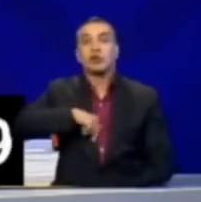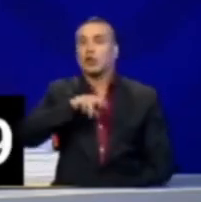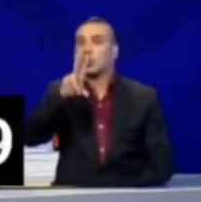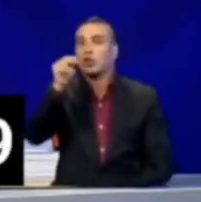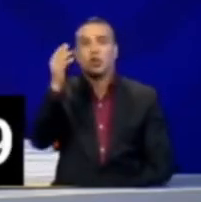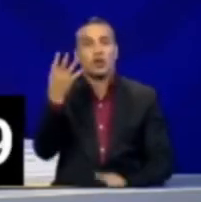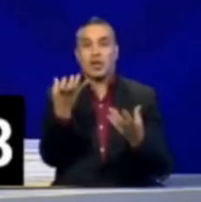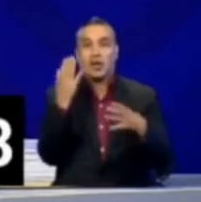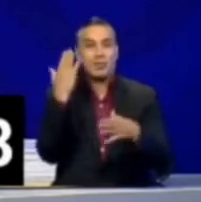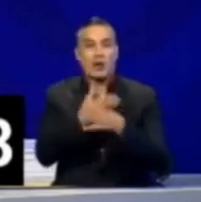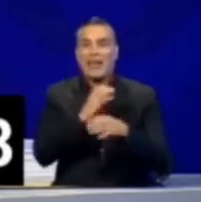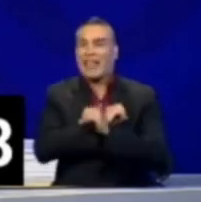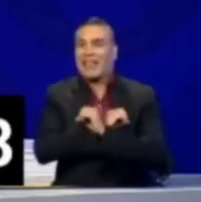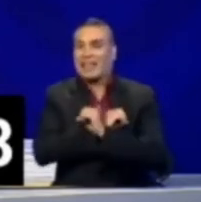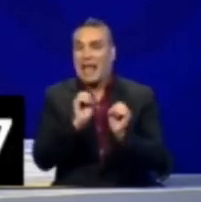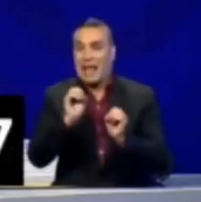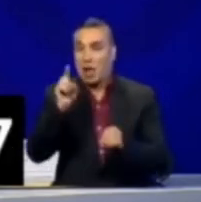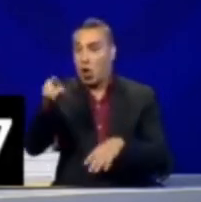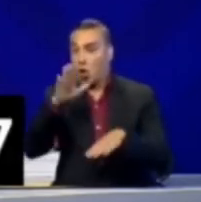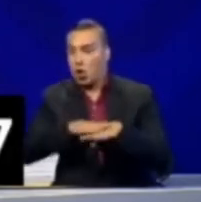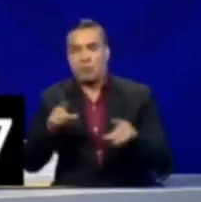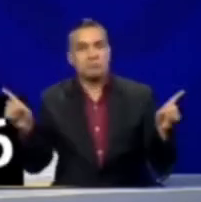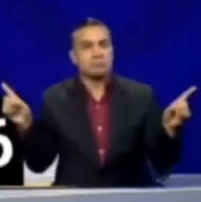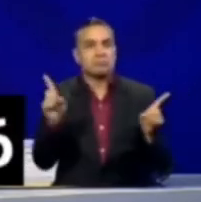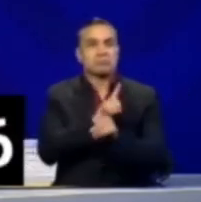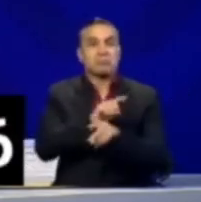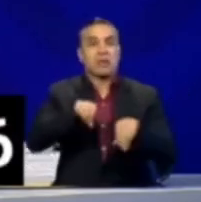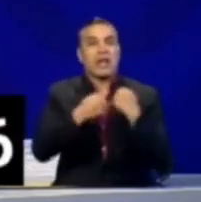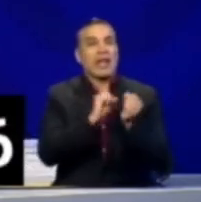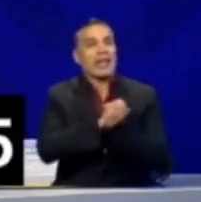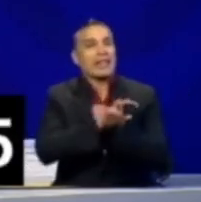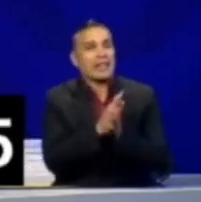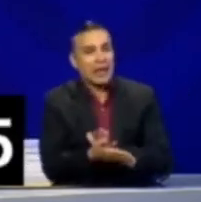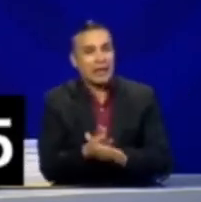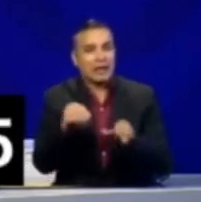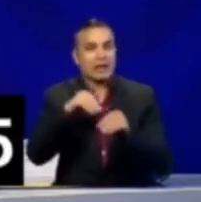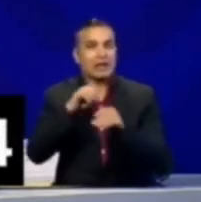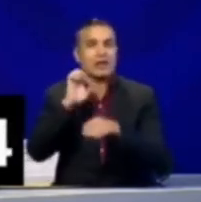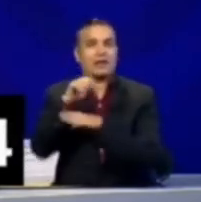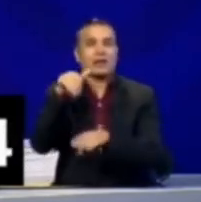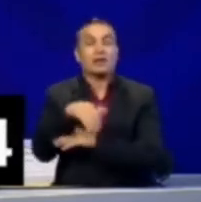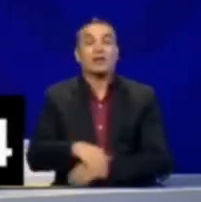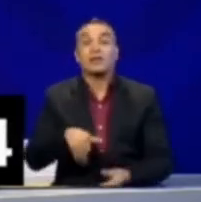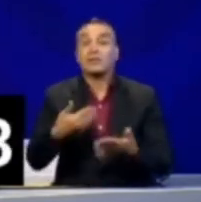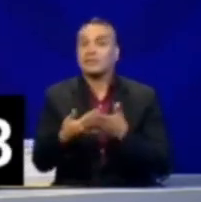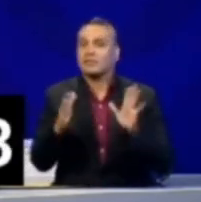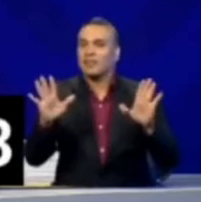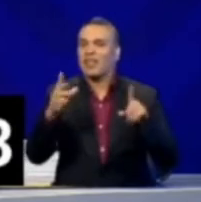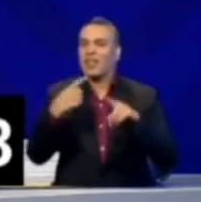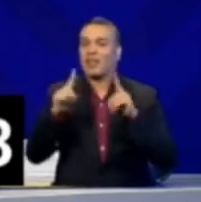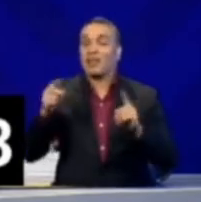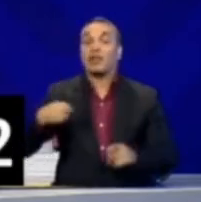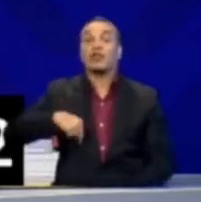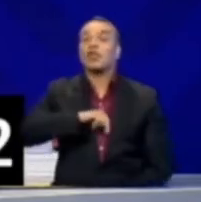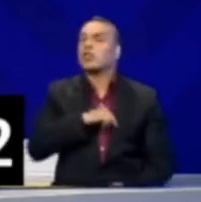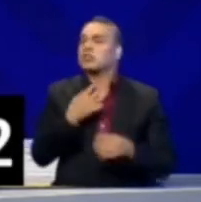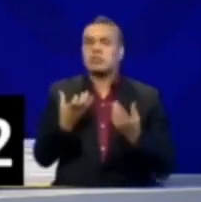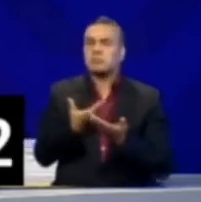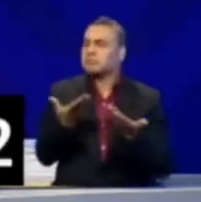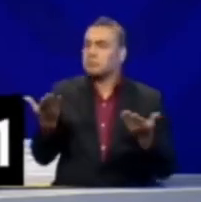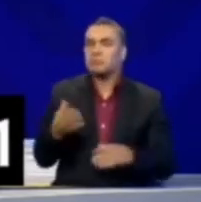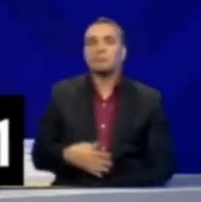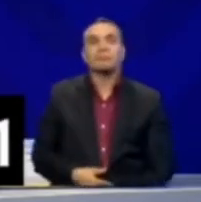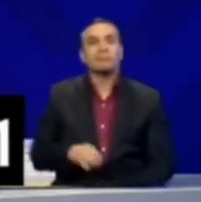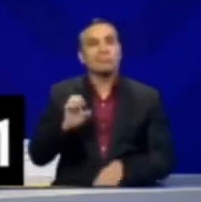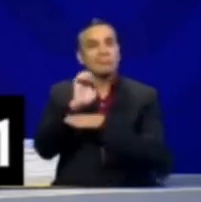perseguir absolutamente a nadie ni destruir nada en el Ecuador. Todo lo contrario, lo que queremos es crear